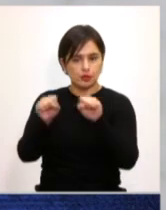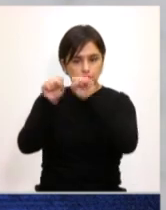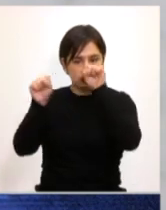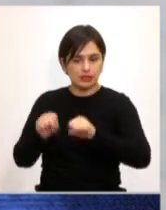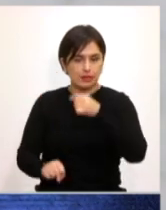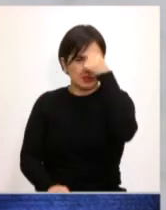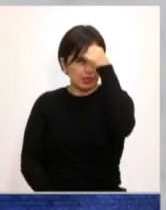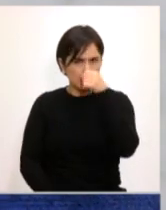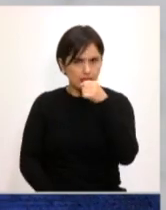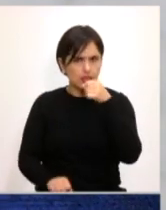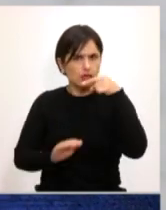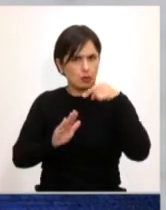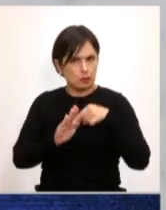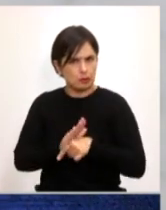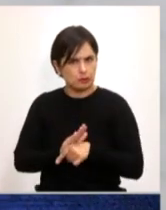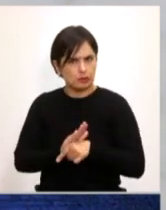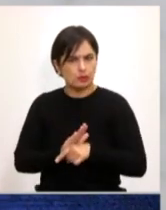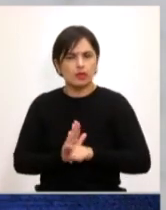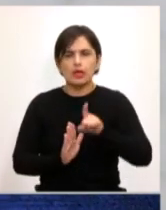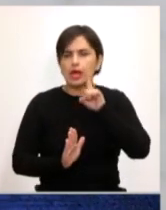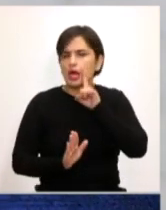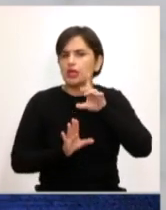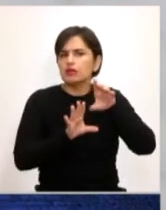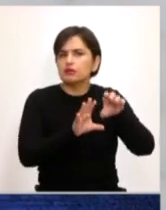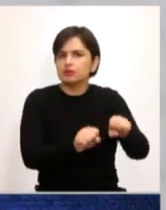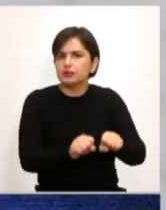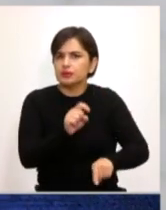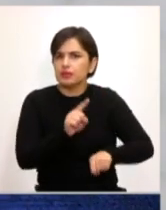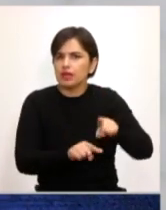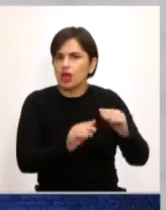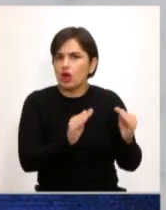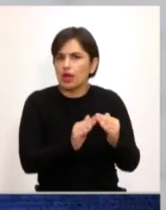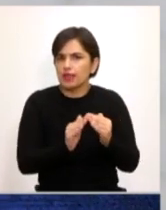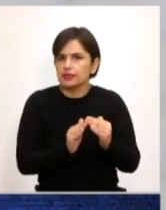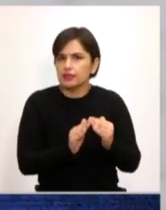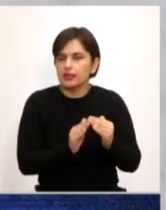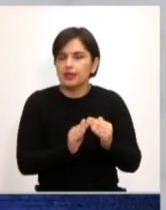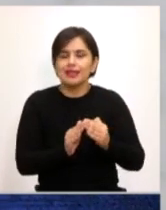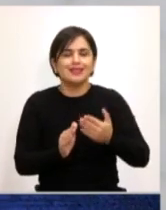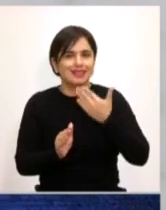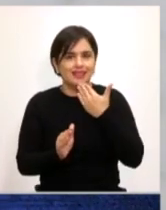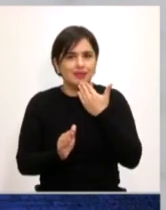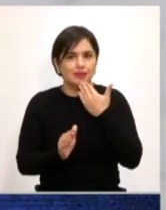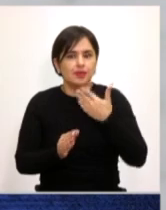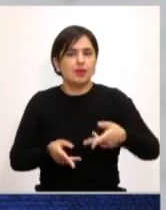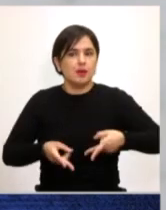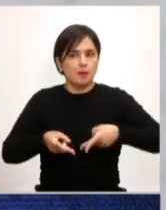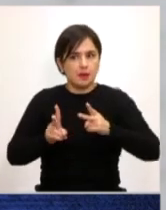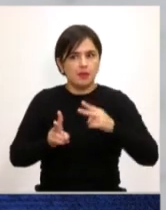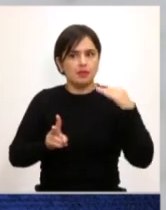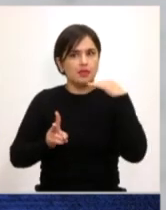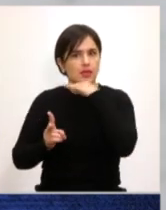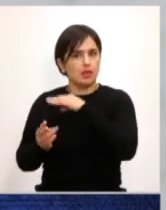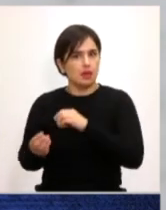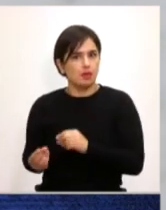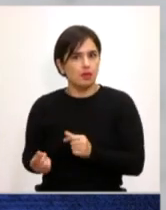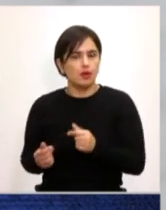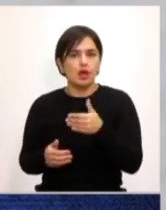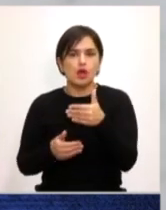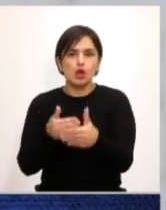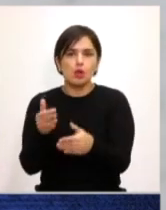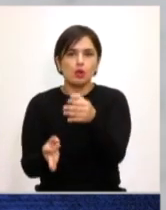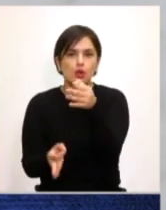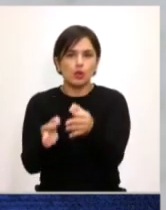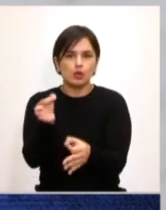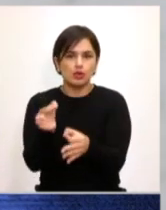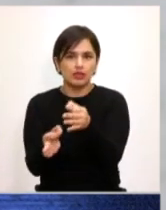más severa para quienes ocupen ilegalmente un inmueble, sino que también facilita y agiliza los procesos